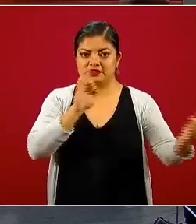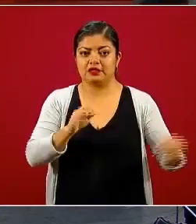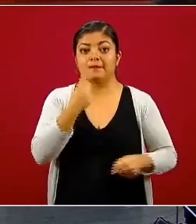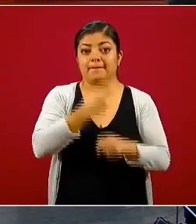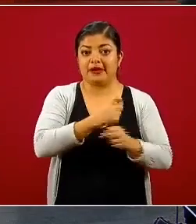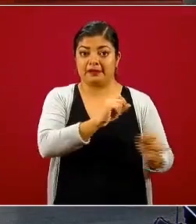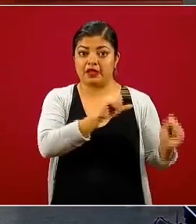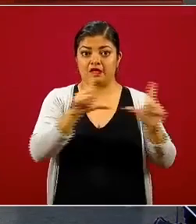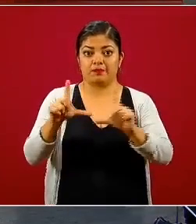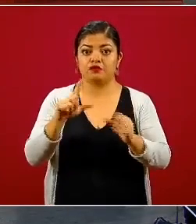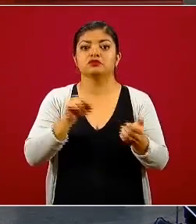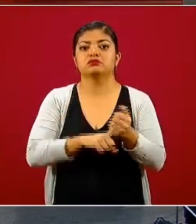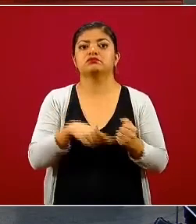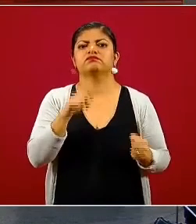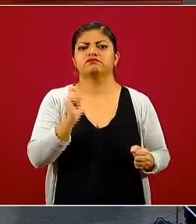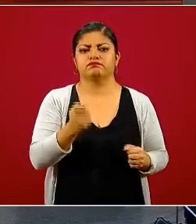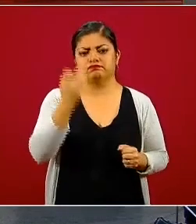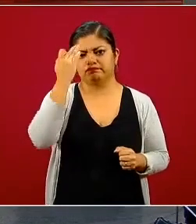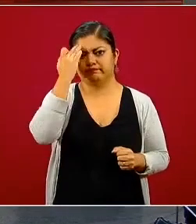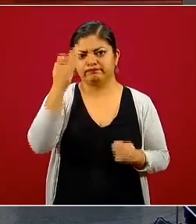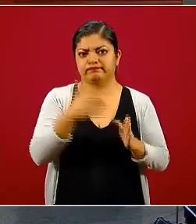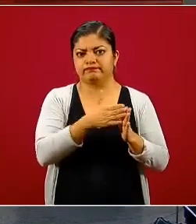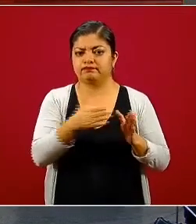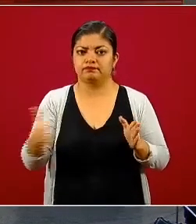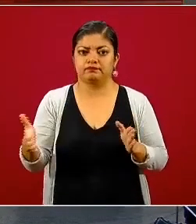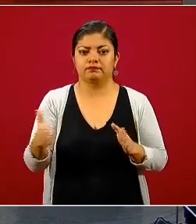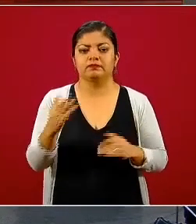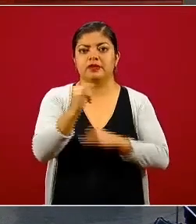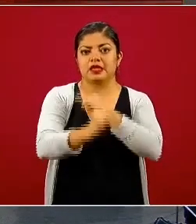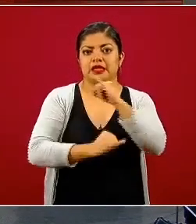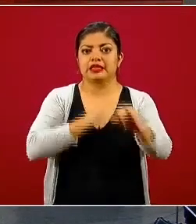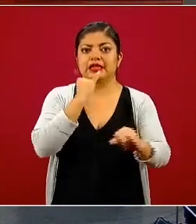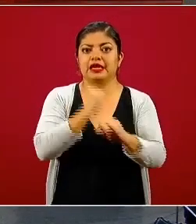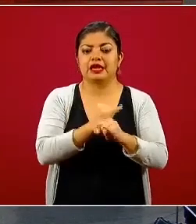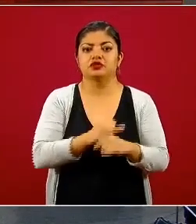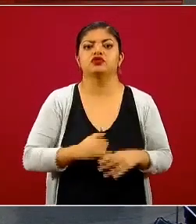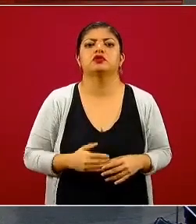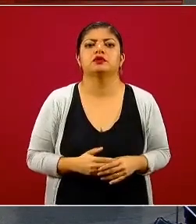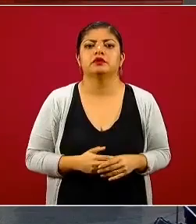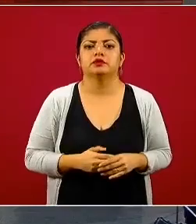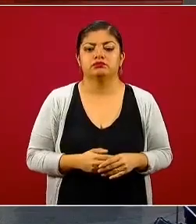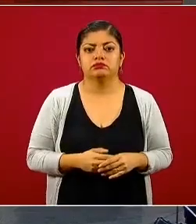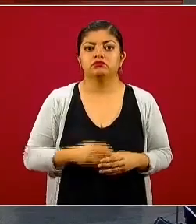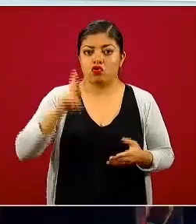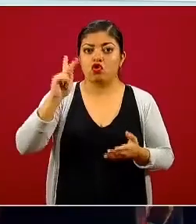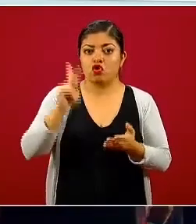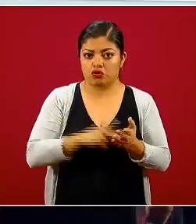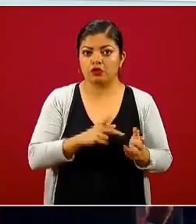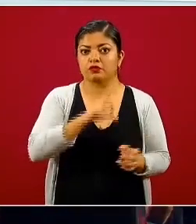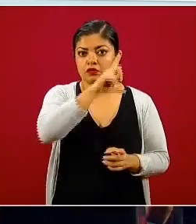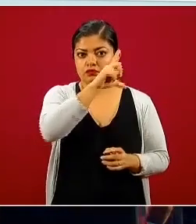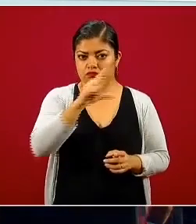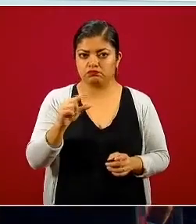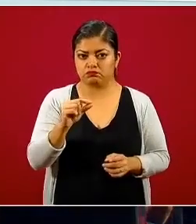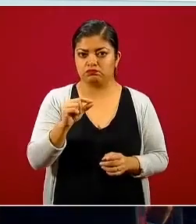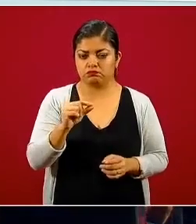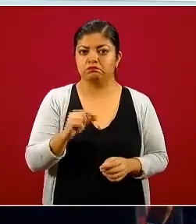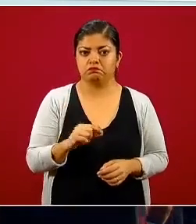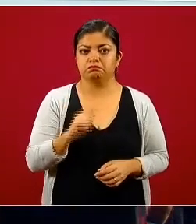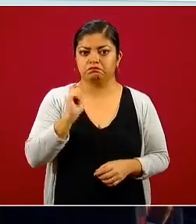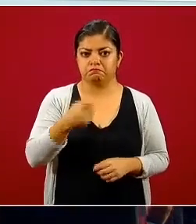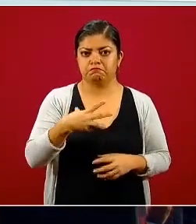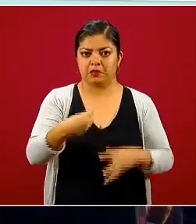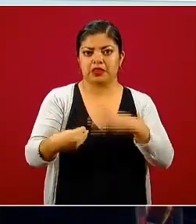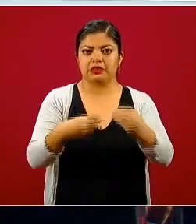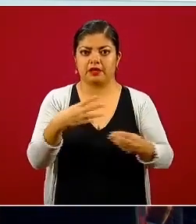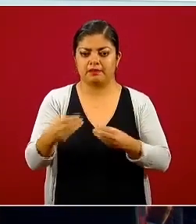primera diapositiva con la actualización del panorama internacional. Nuevamente vuelve a disminuir un punto porcentual la